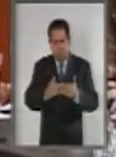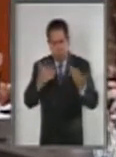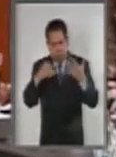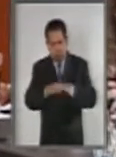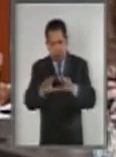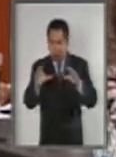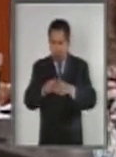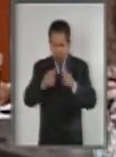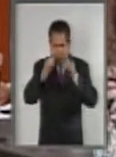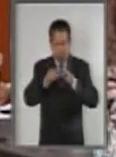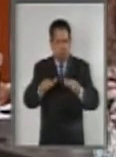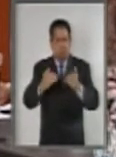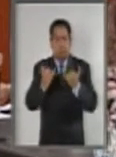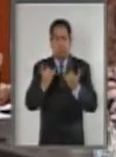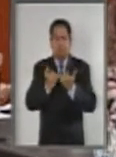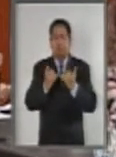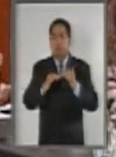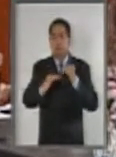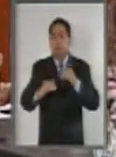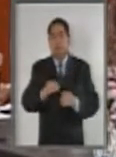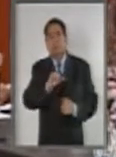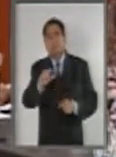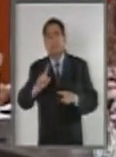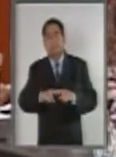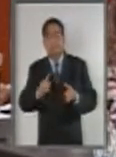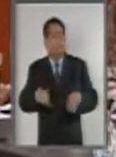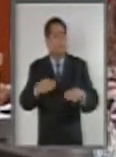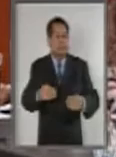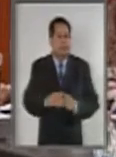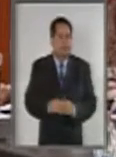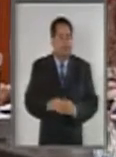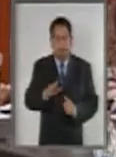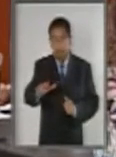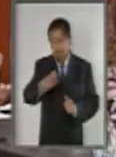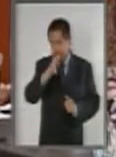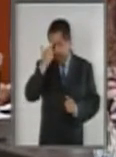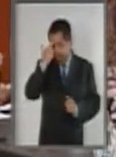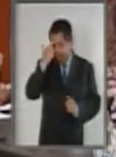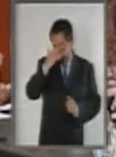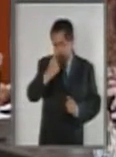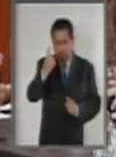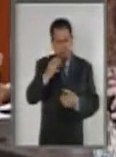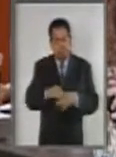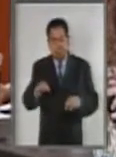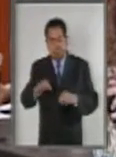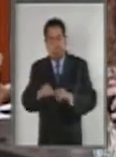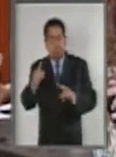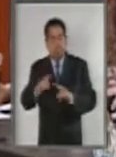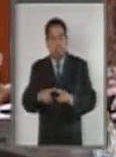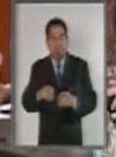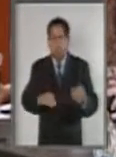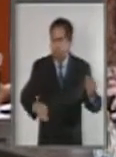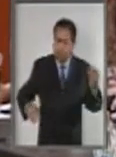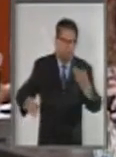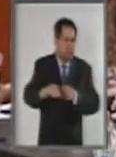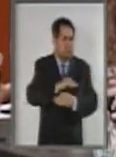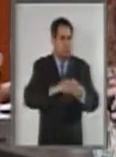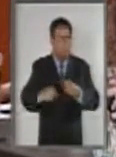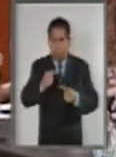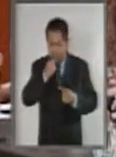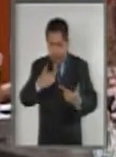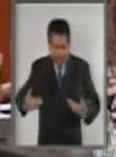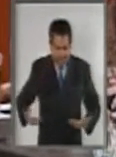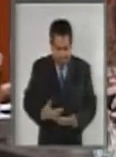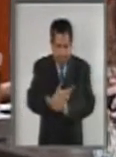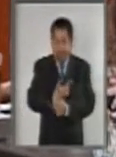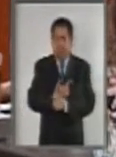equitativo para todos. ¿A quién beneficia? Hay que recordar un principio muy sencillo. Todos los seres humanos nacemos